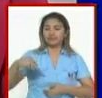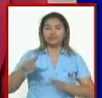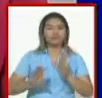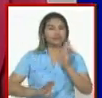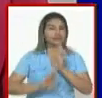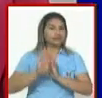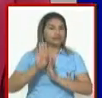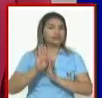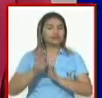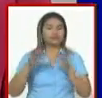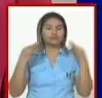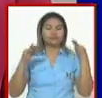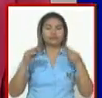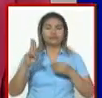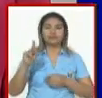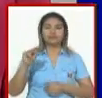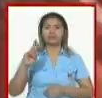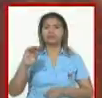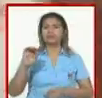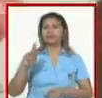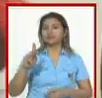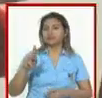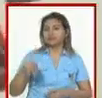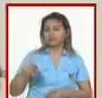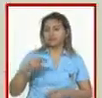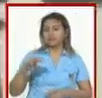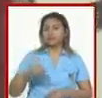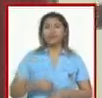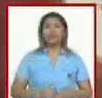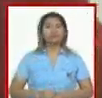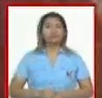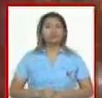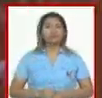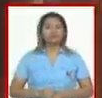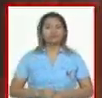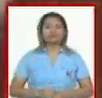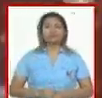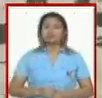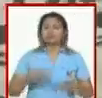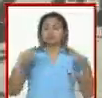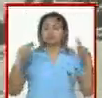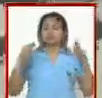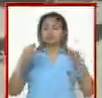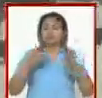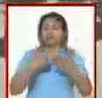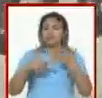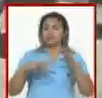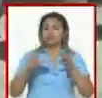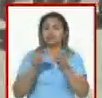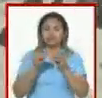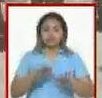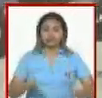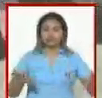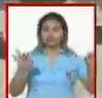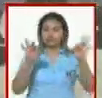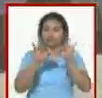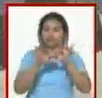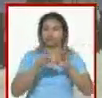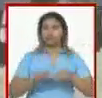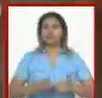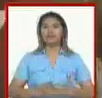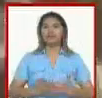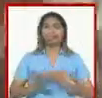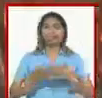se va a llevar adelante la fiesta de urkupiña la entrada folklórica de la virgen de urkupiña es una de las actividades más importantes de la fiesta